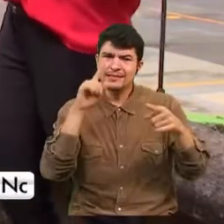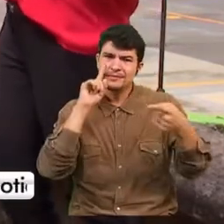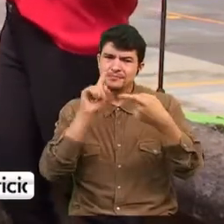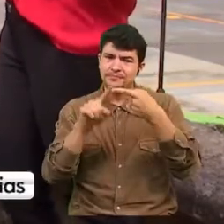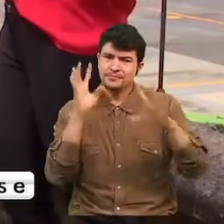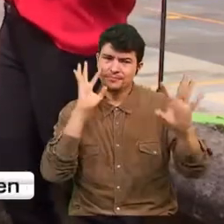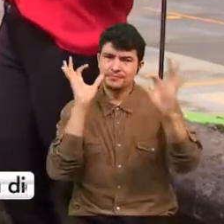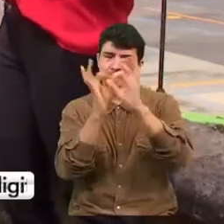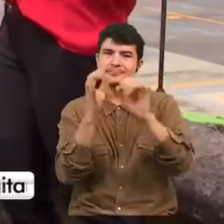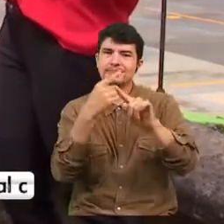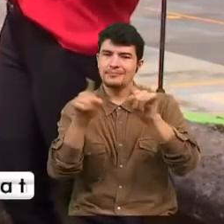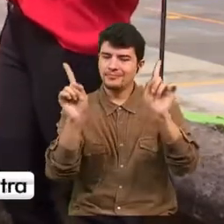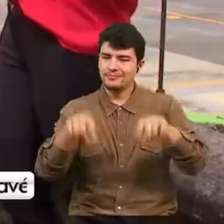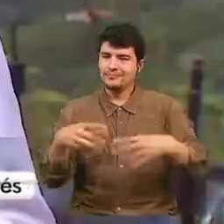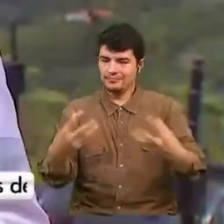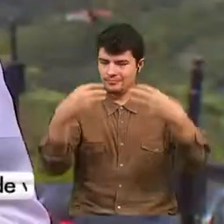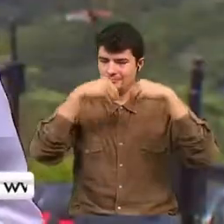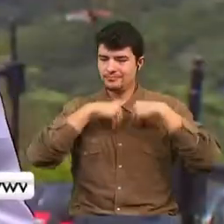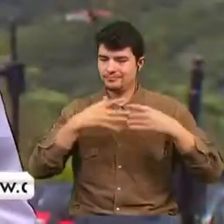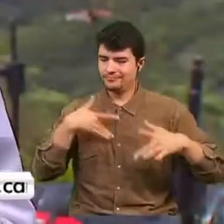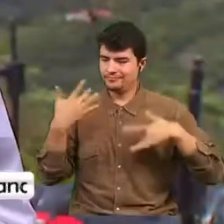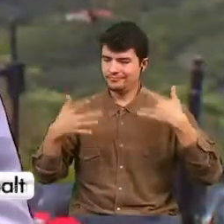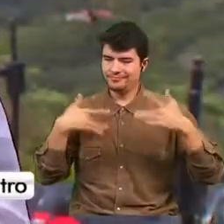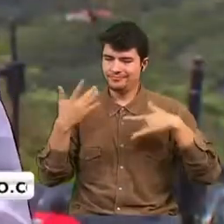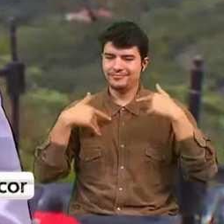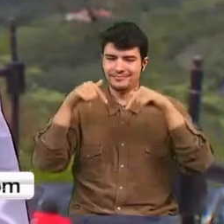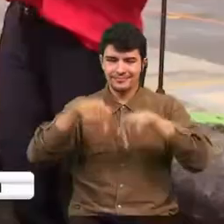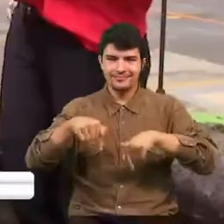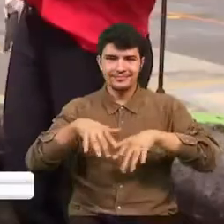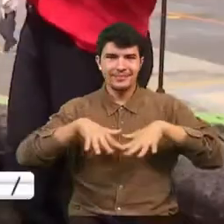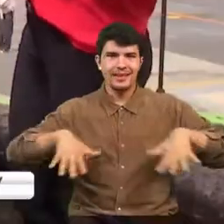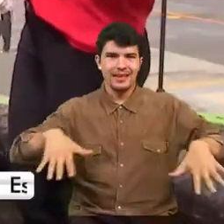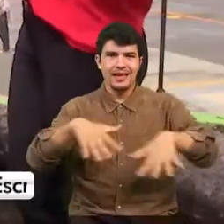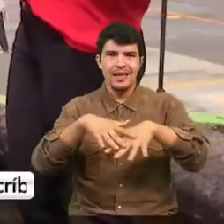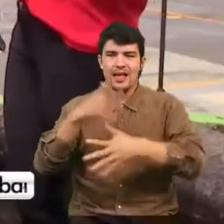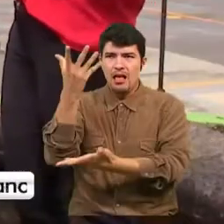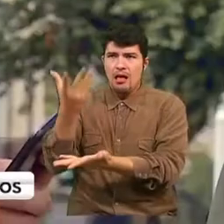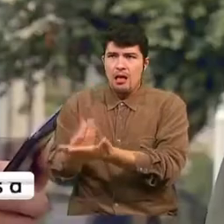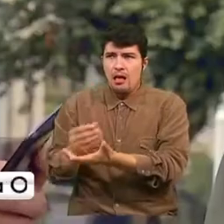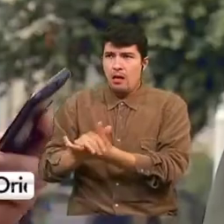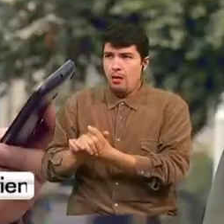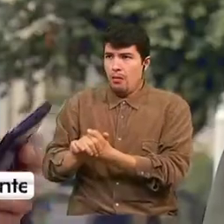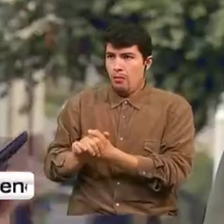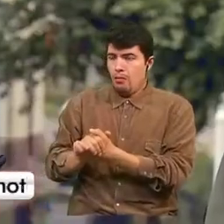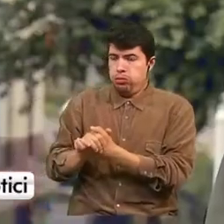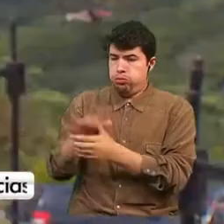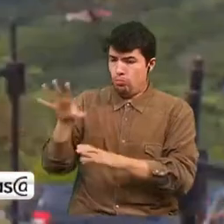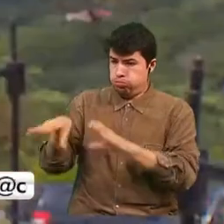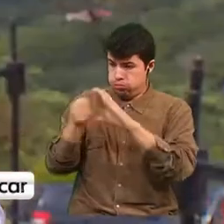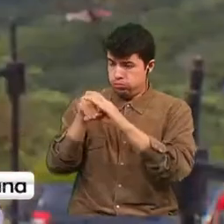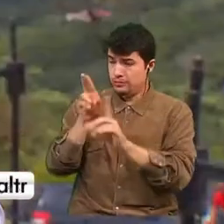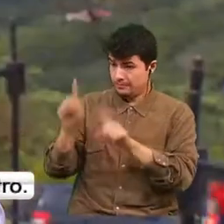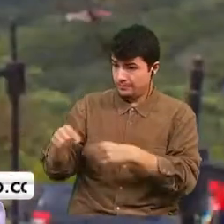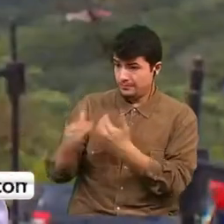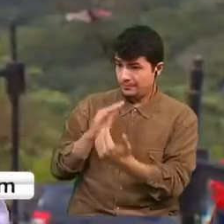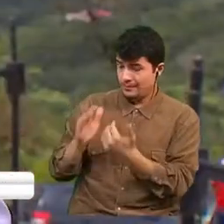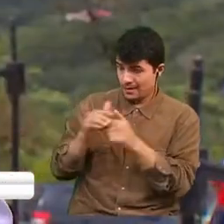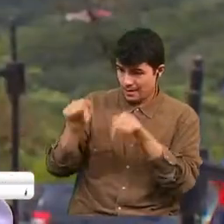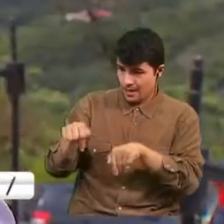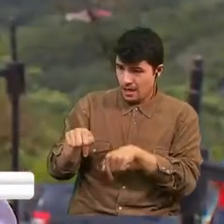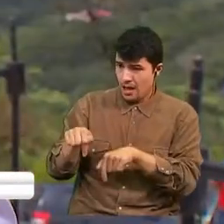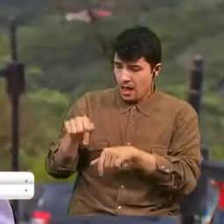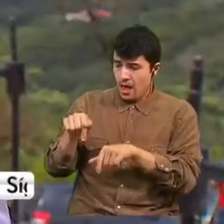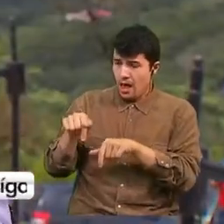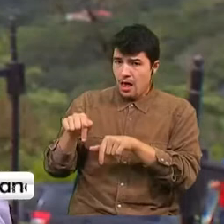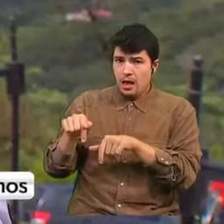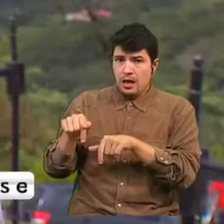también va a llenarnos de satisfacción con lo que hemos hecho por la provincia comunera. ¿Estaremos invitados también en el equipo de Oriente Noticias a Gambita? Por supuesto, hay que estar en Gambita